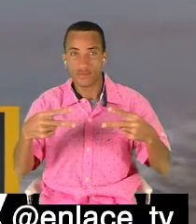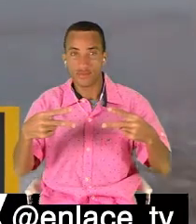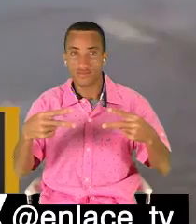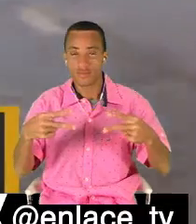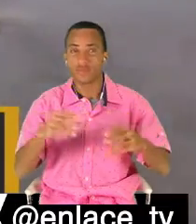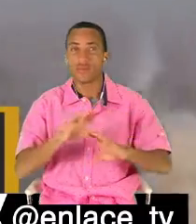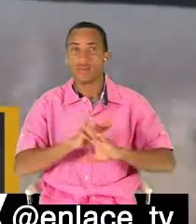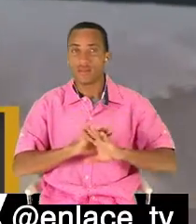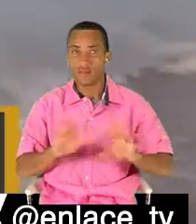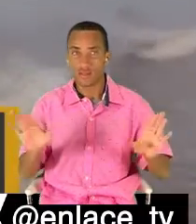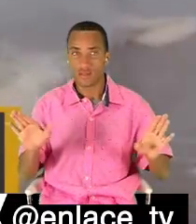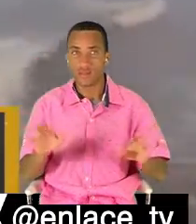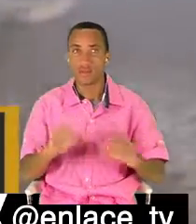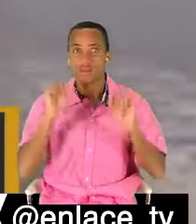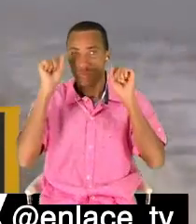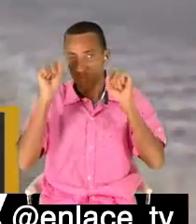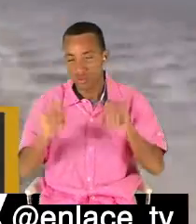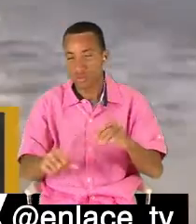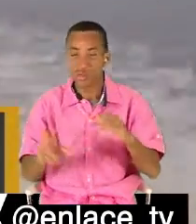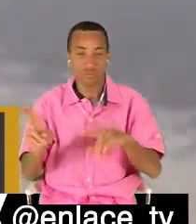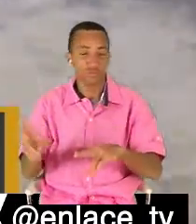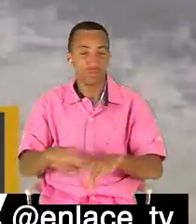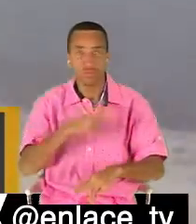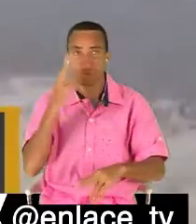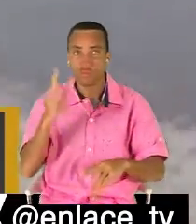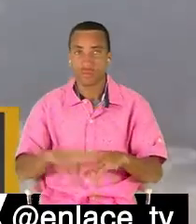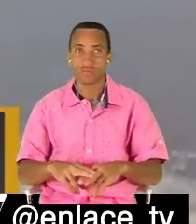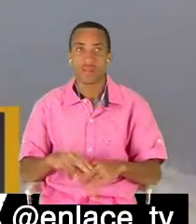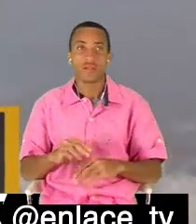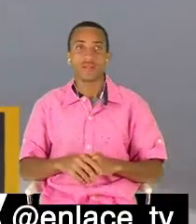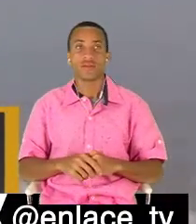ya pude pasar bien normal.